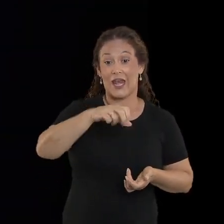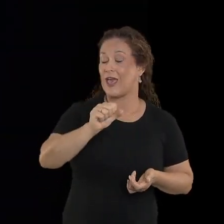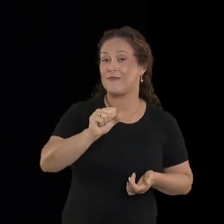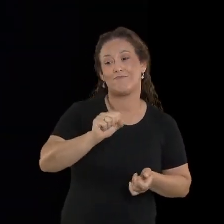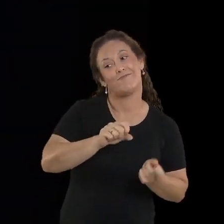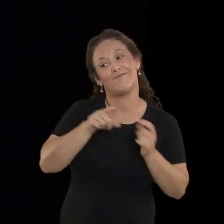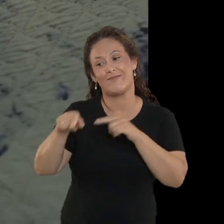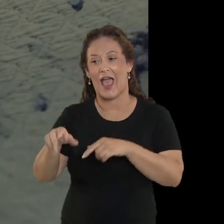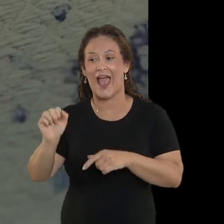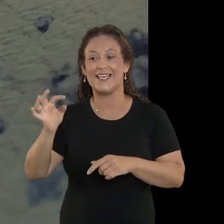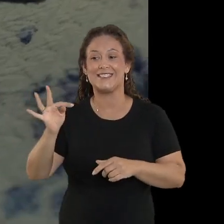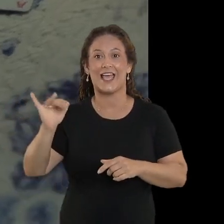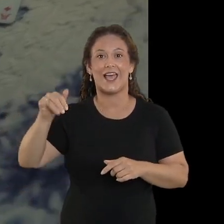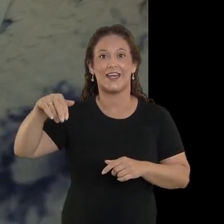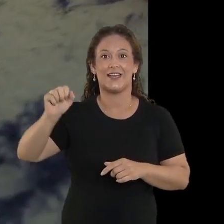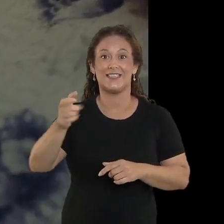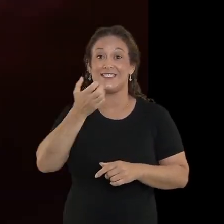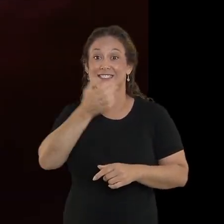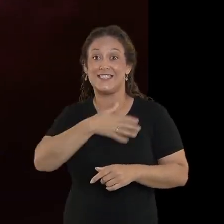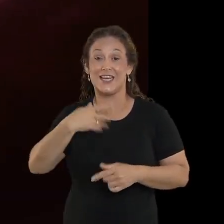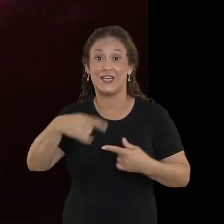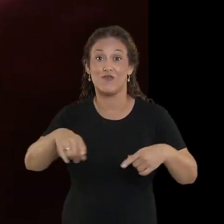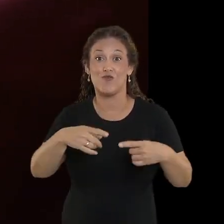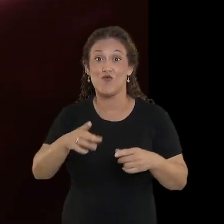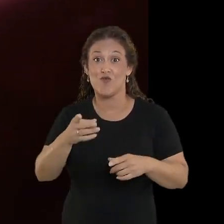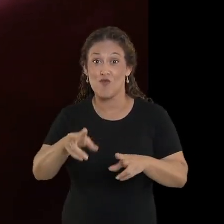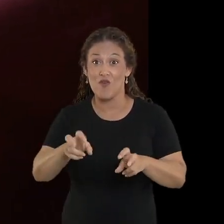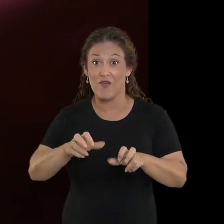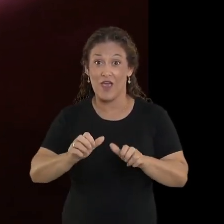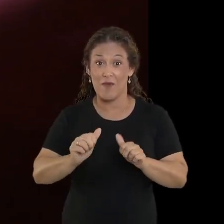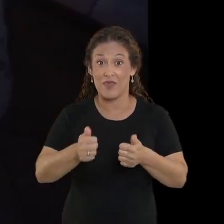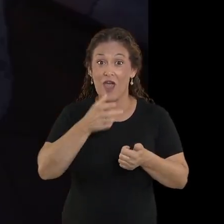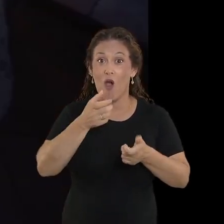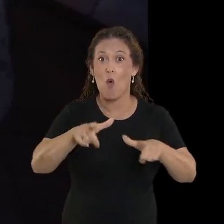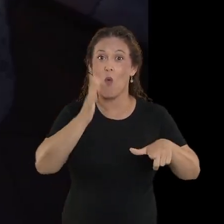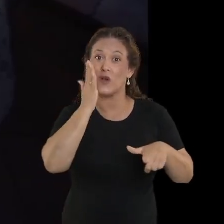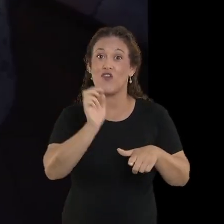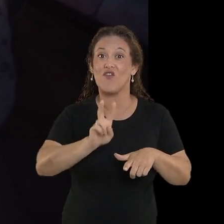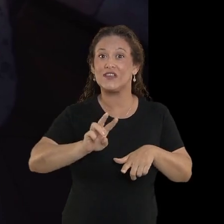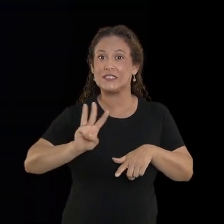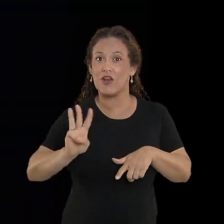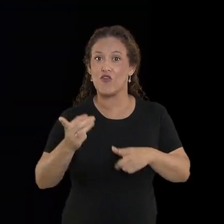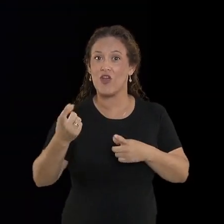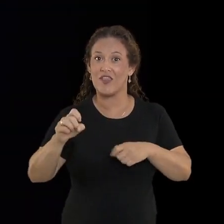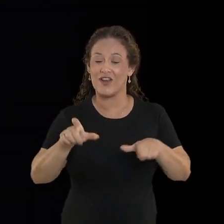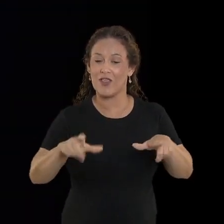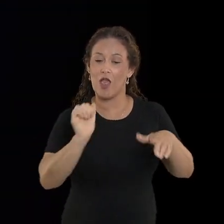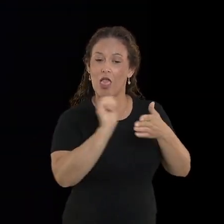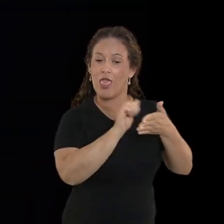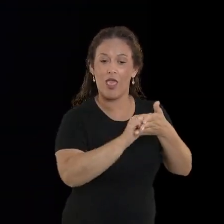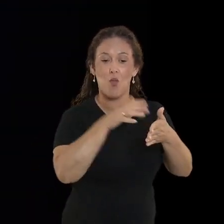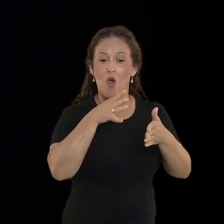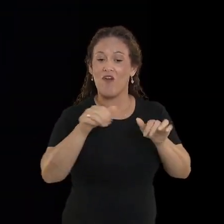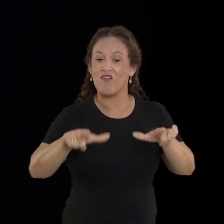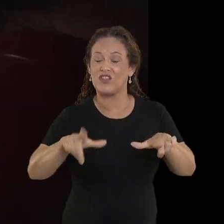Ana pasamos a Aitana. Si quieren escuchar su nuevo single, vayan al cuarto 23. No hace falta que toquen, su